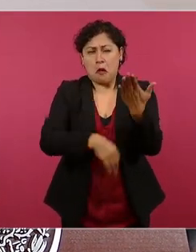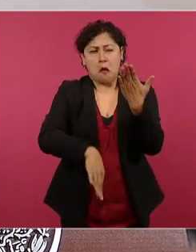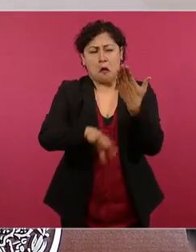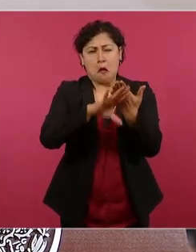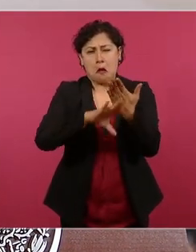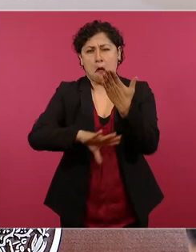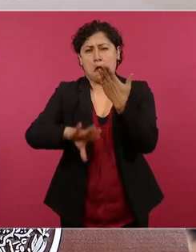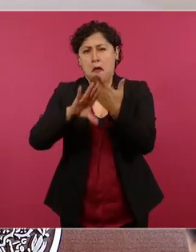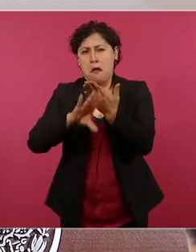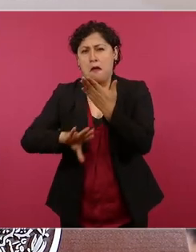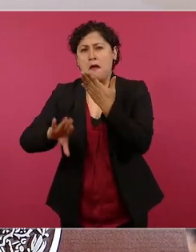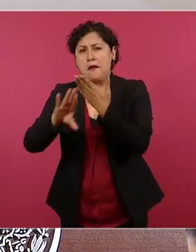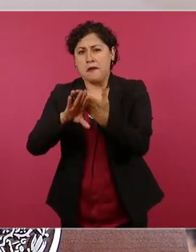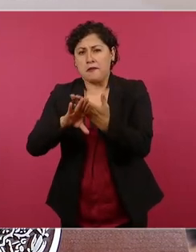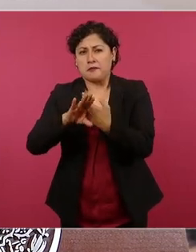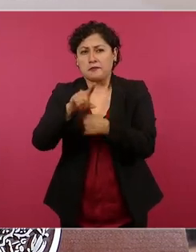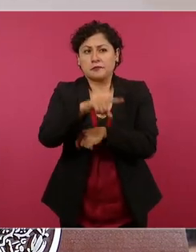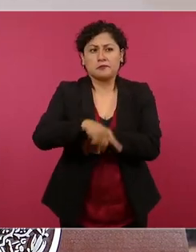al servicio